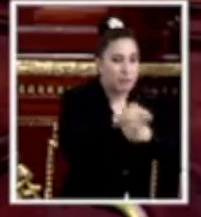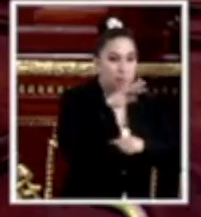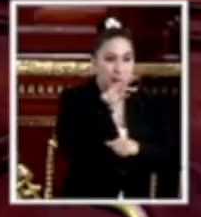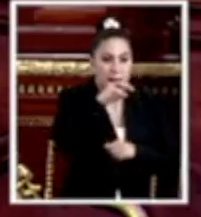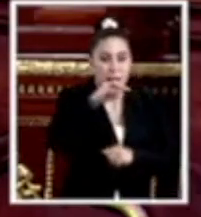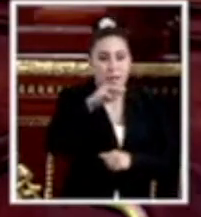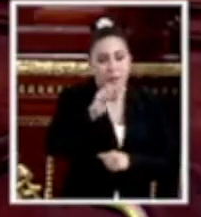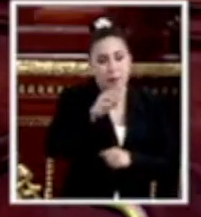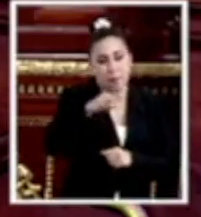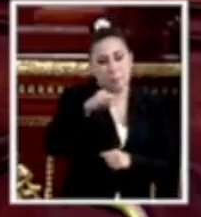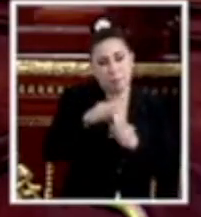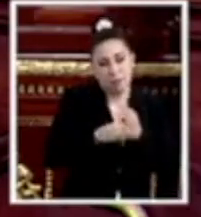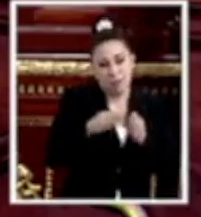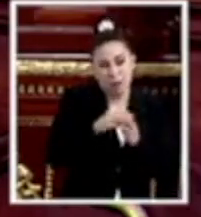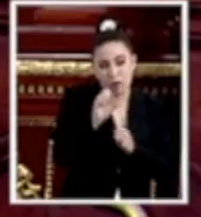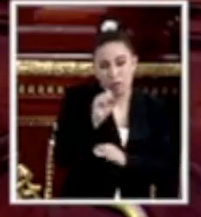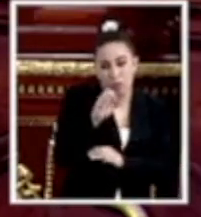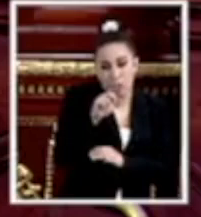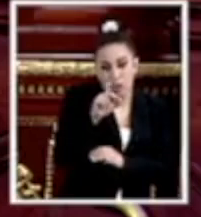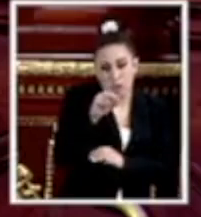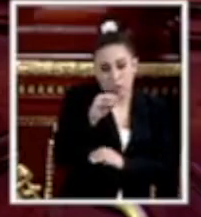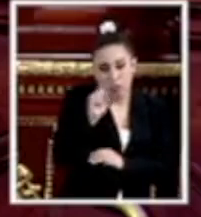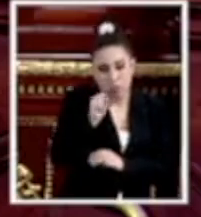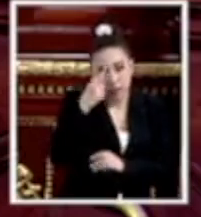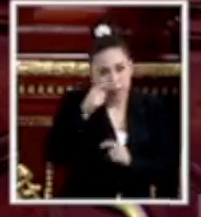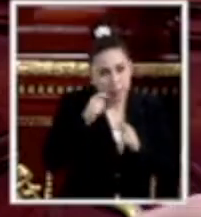para efectos del tipo penal.